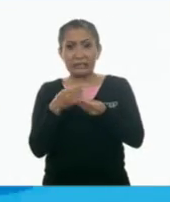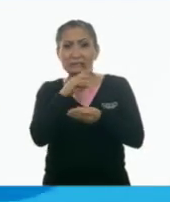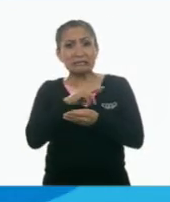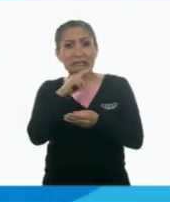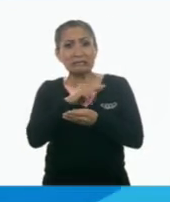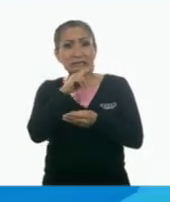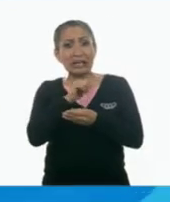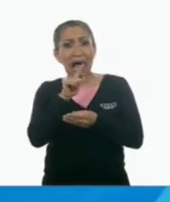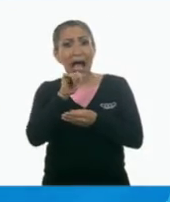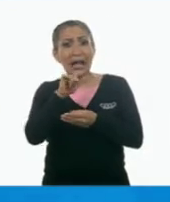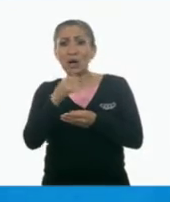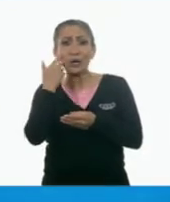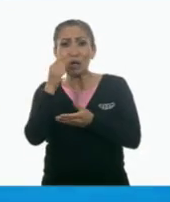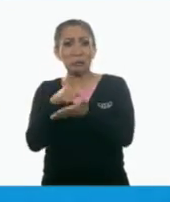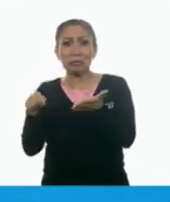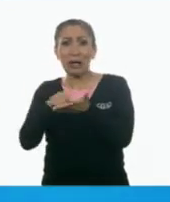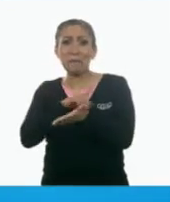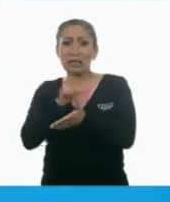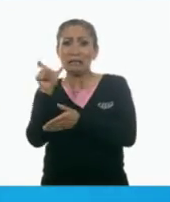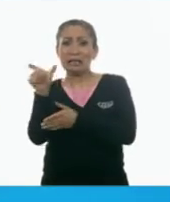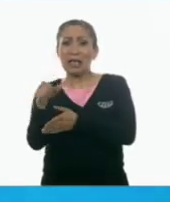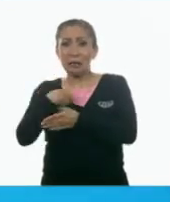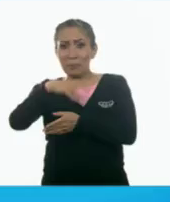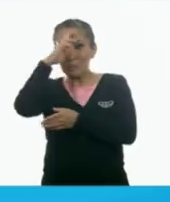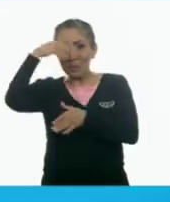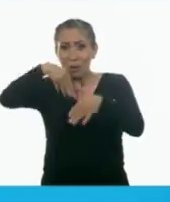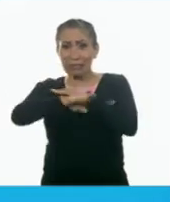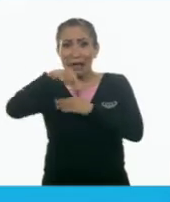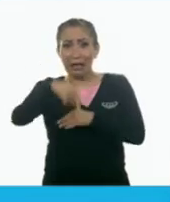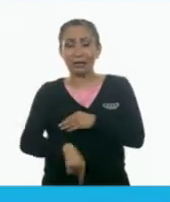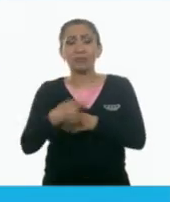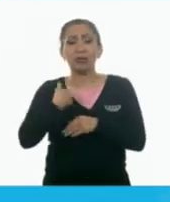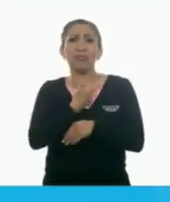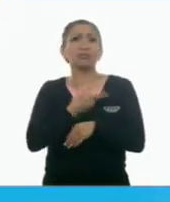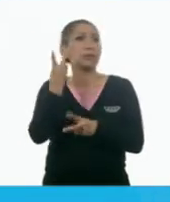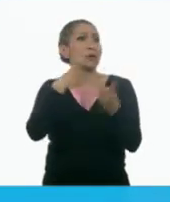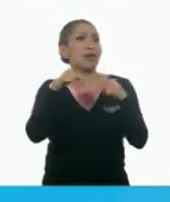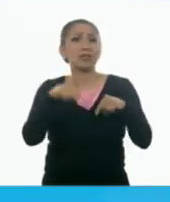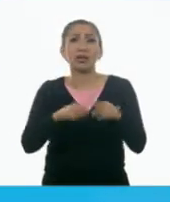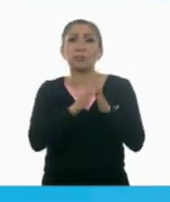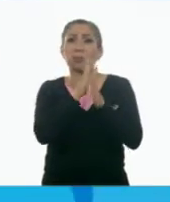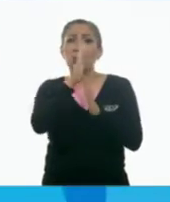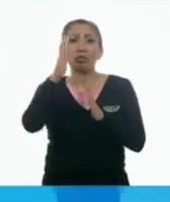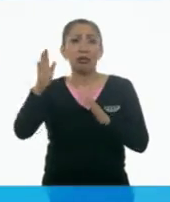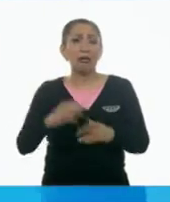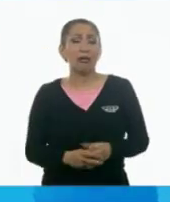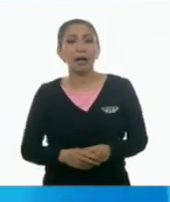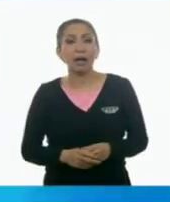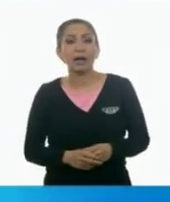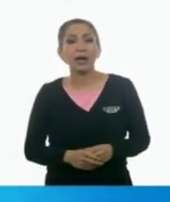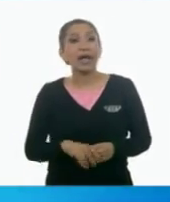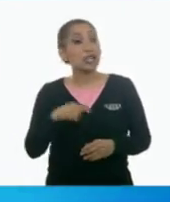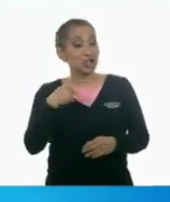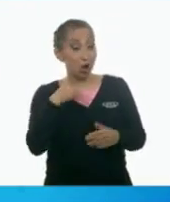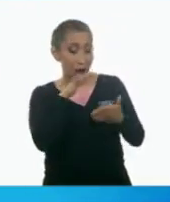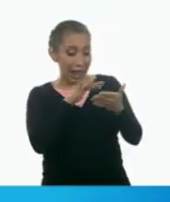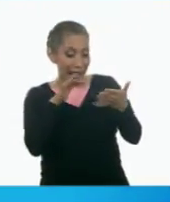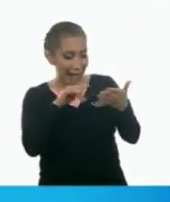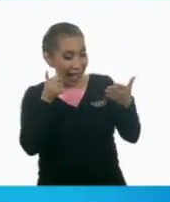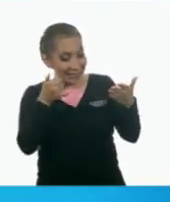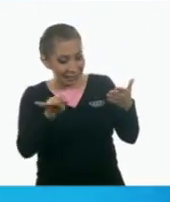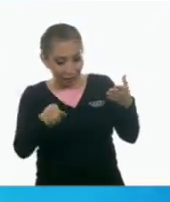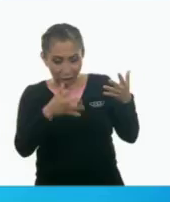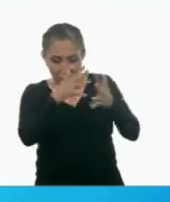¡Apúrate, Alan! ¿Eh? No quiero que me cancelen mi credencial y me prohíban la entrada. Me gusta mucho venir a la biblioteca. Es que al leer estos cuentos